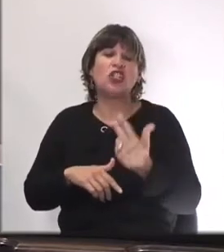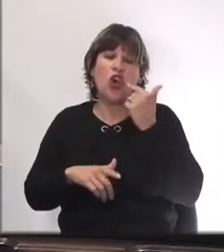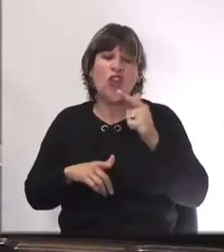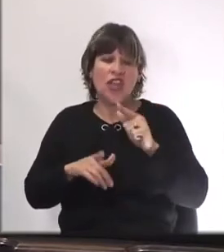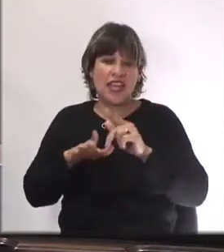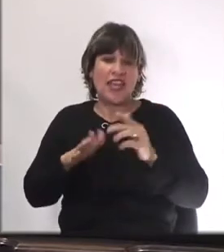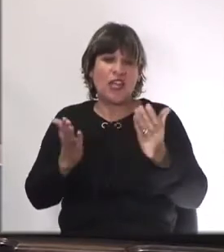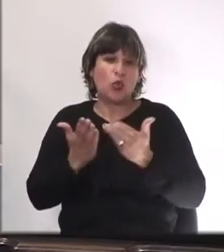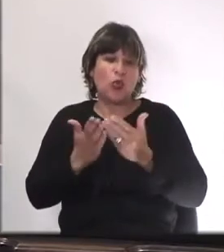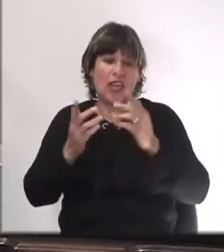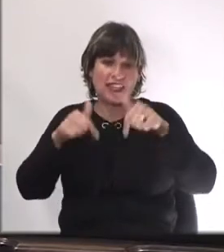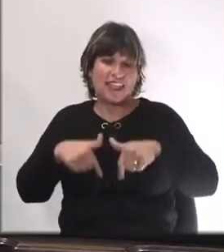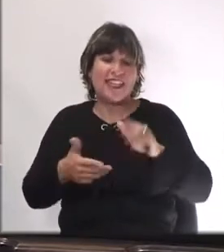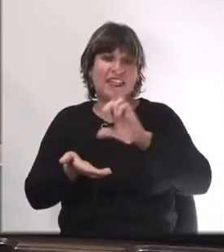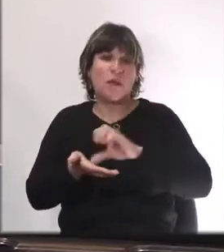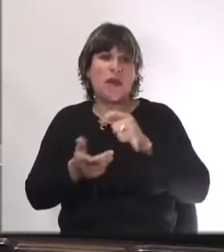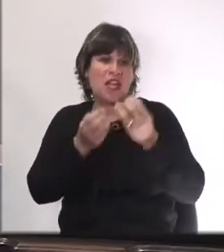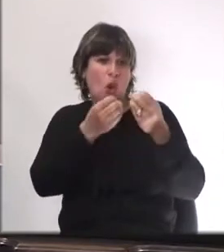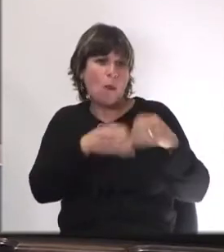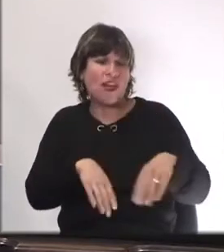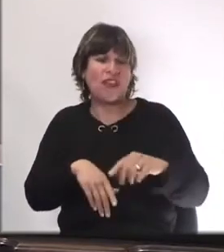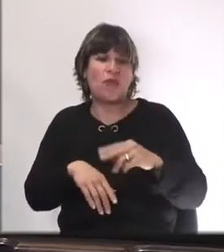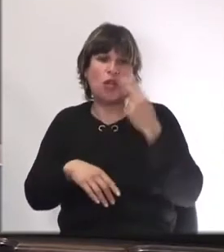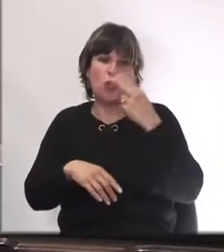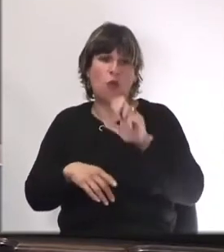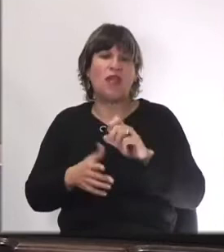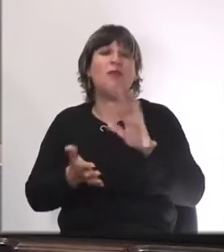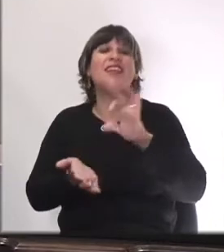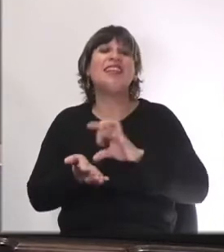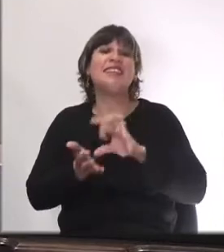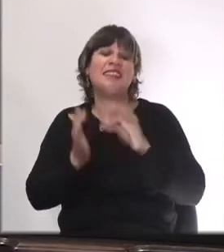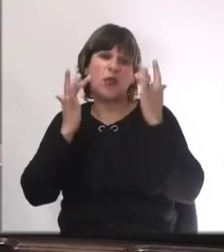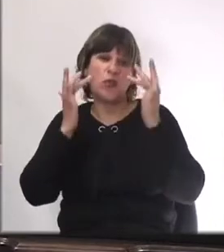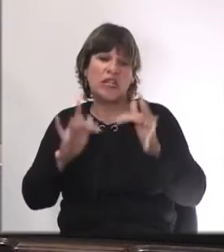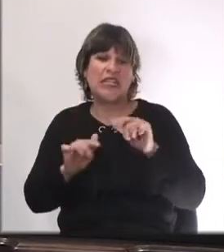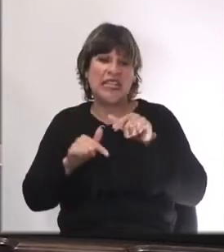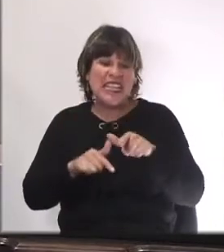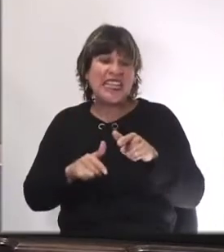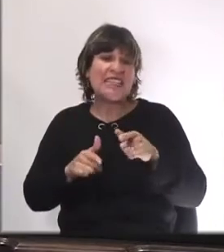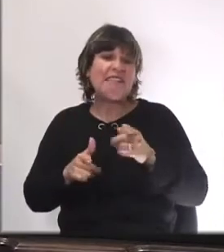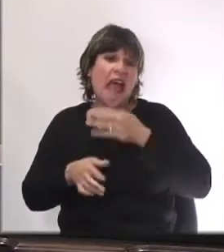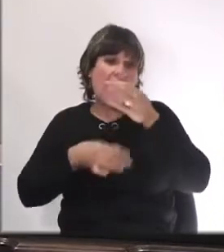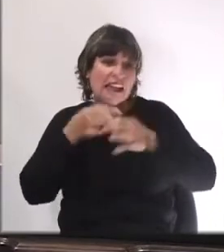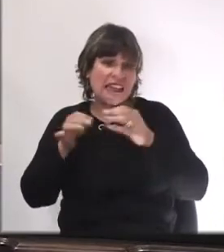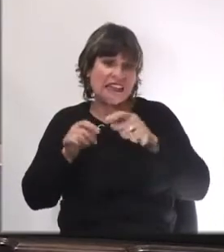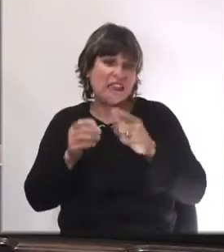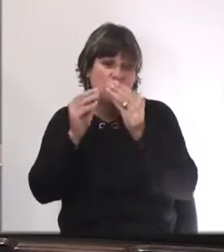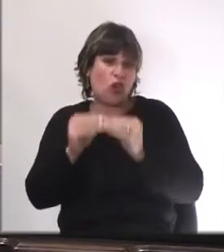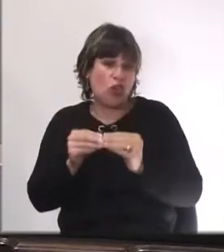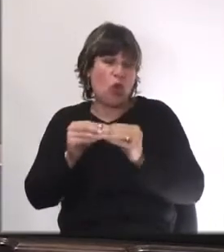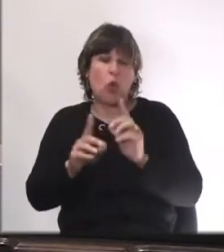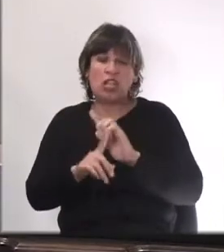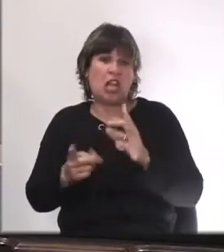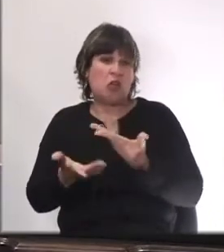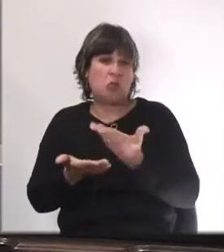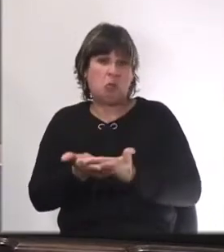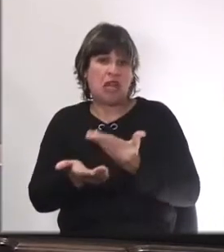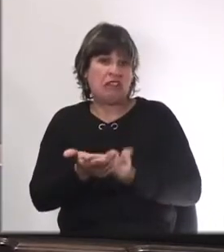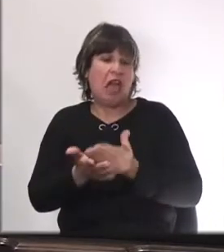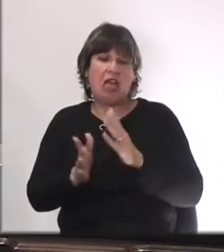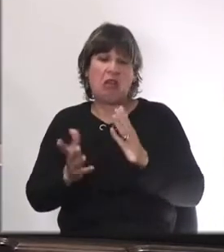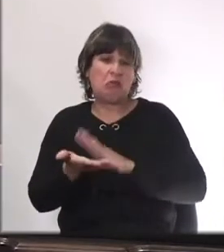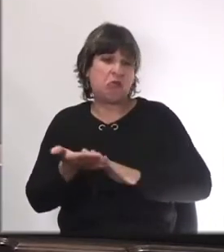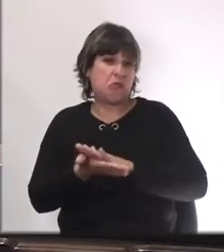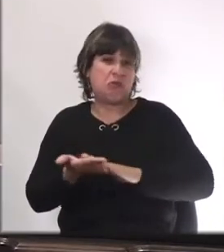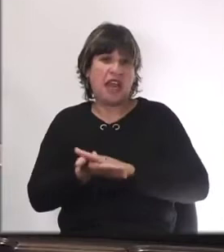en 2020, en el sistema educativo. Y esta rendición de cuentas no ofrece, no hay nada planteado